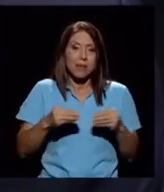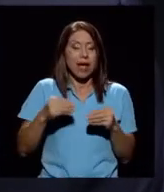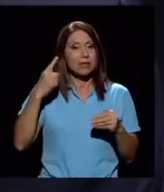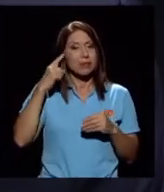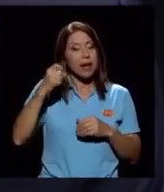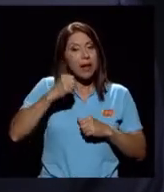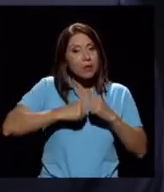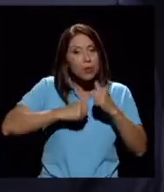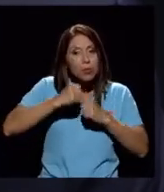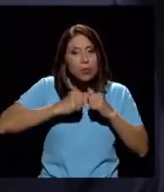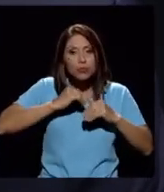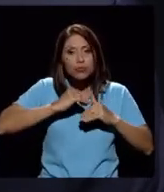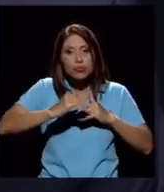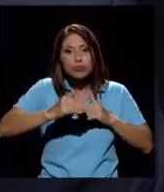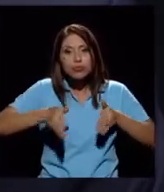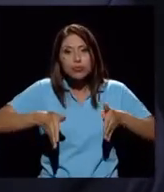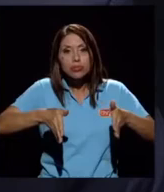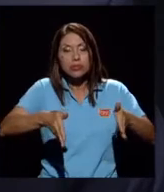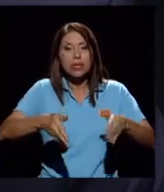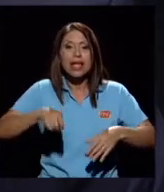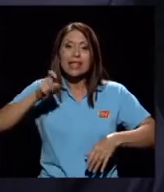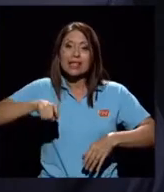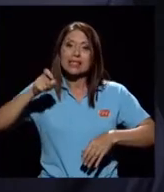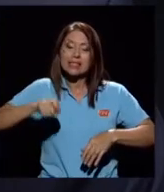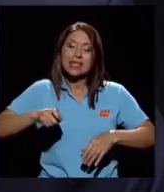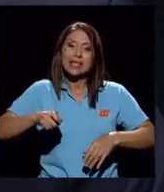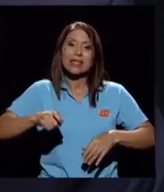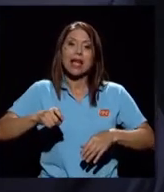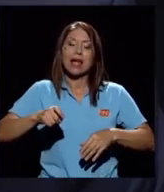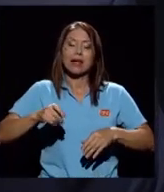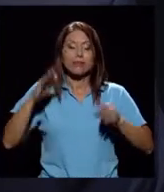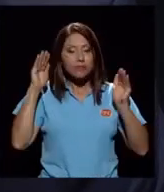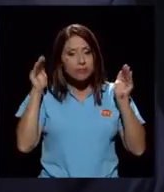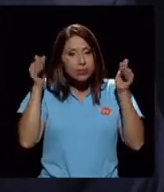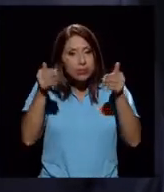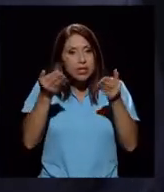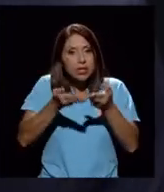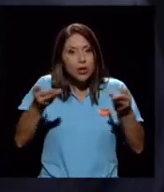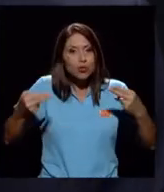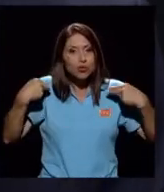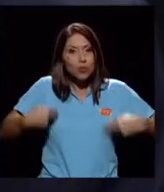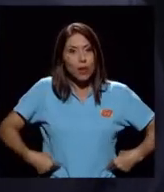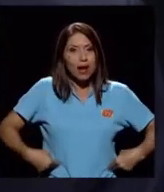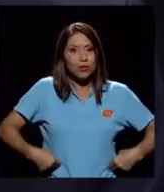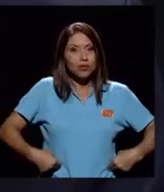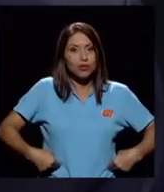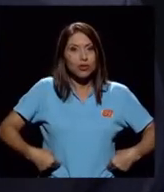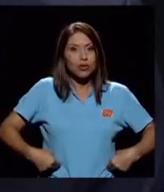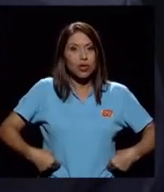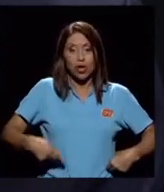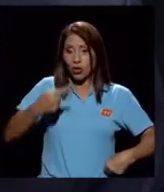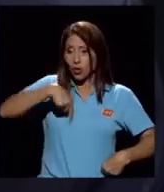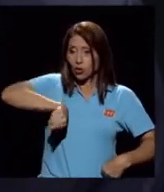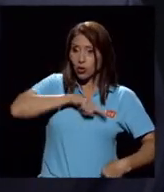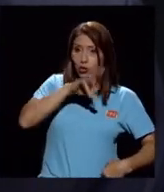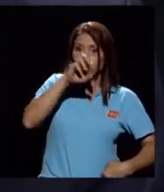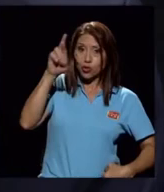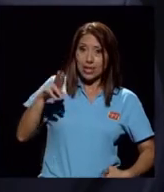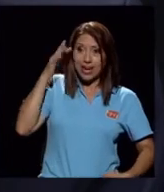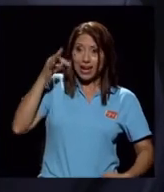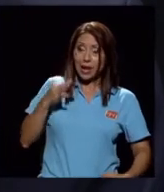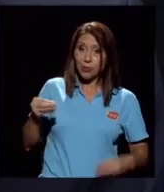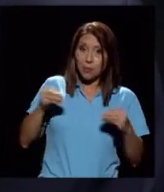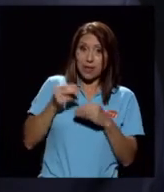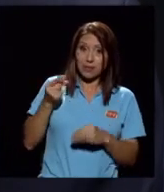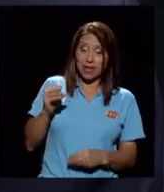si no invierte más en la calidad de los recursos humanos y aquí no es ponerle plata como que hemos creído costa rica- quieres darle calidad y